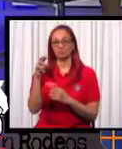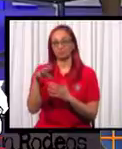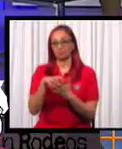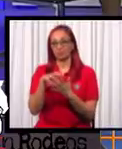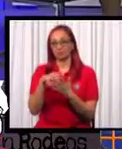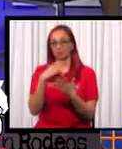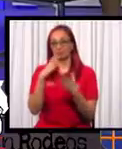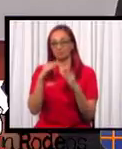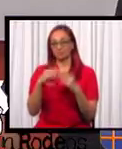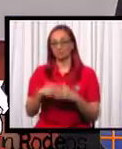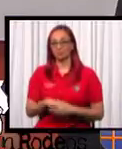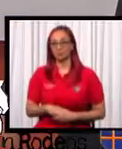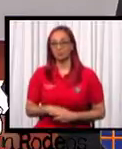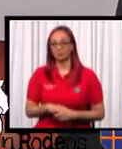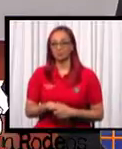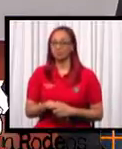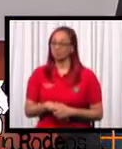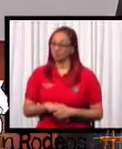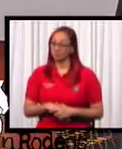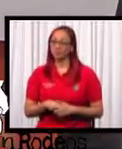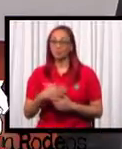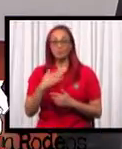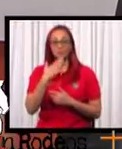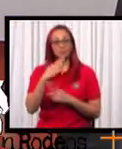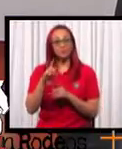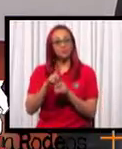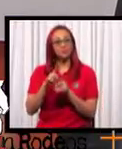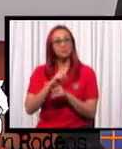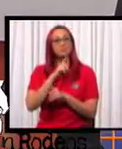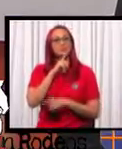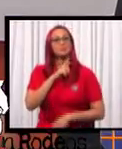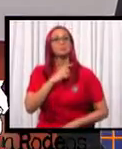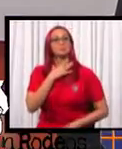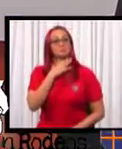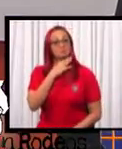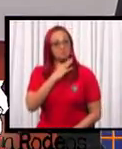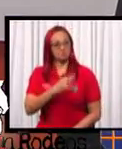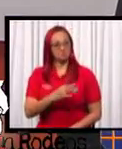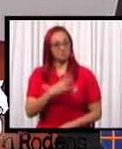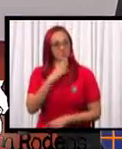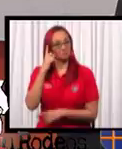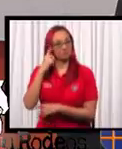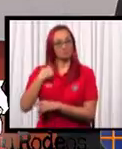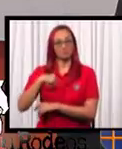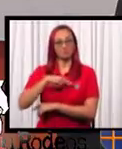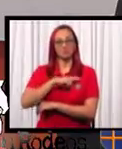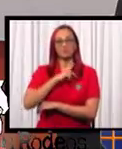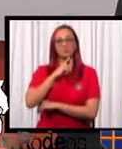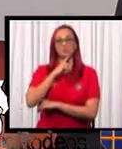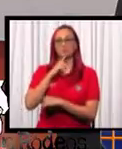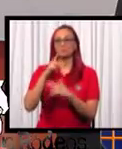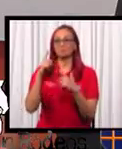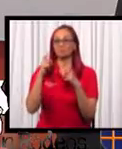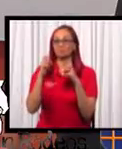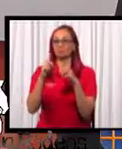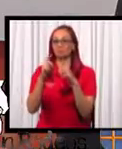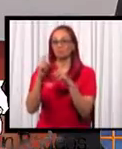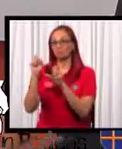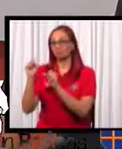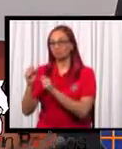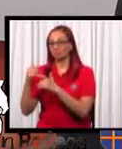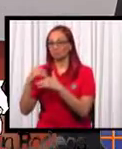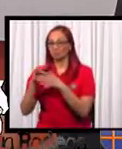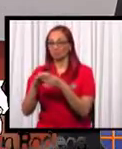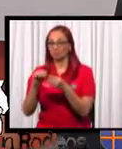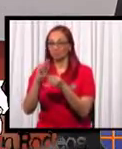gracias. Igualmente, muchísimas gracias. De verdad que es un placer y para nosotros es una gran oportunidad poder contarle a los